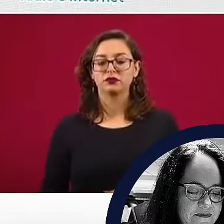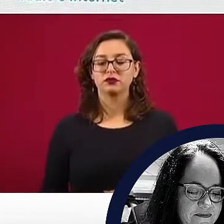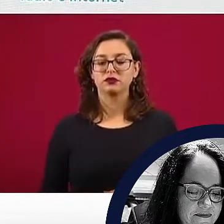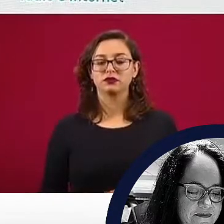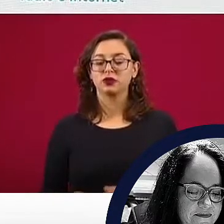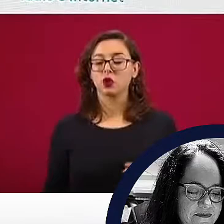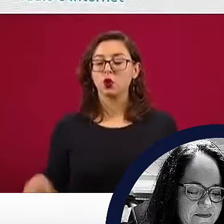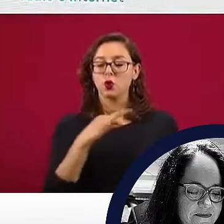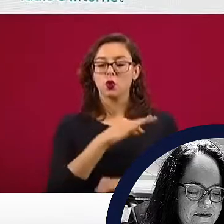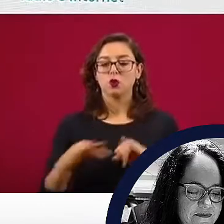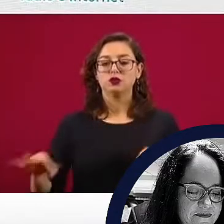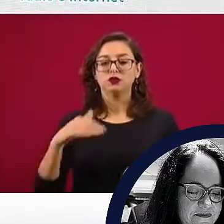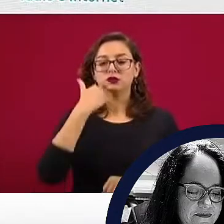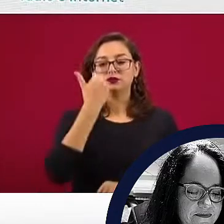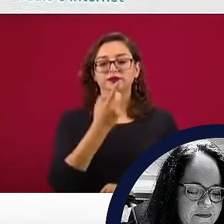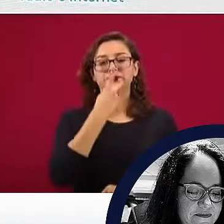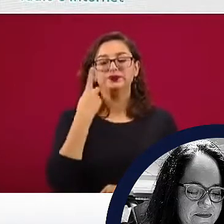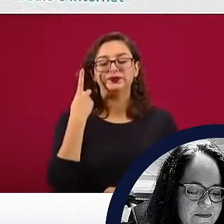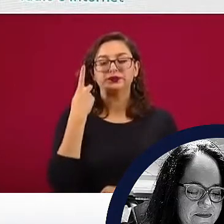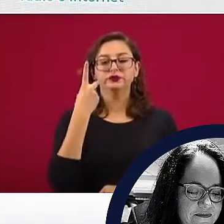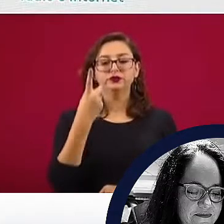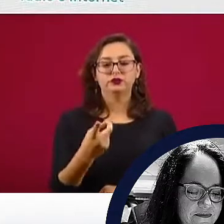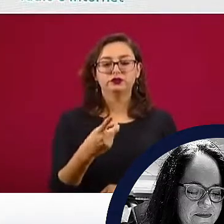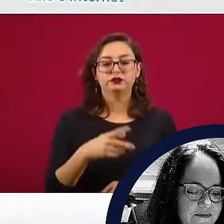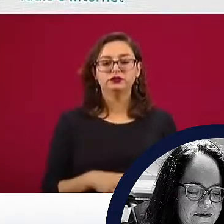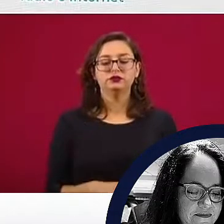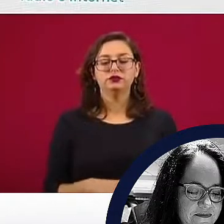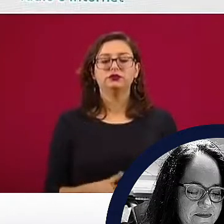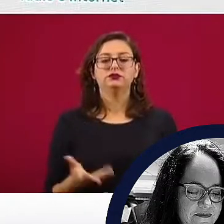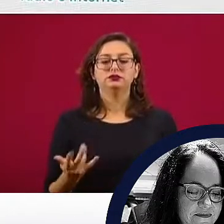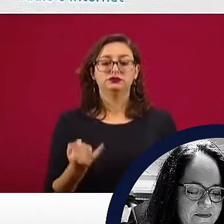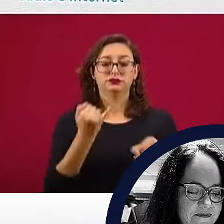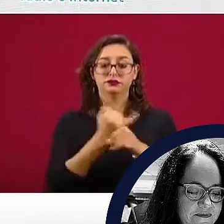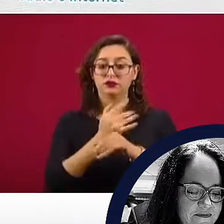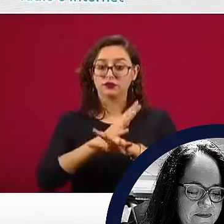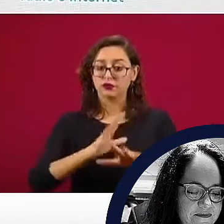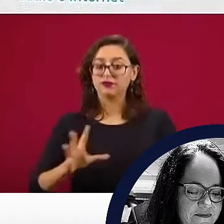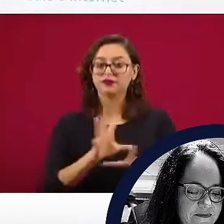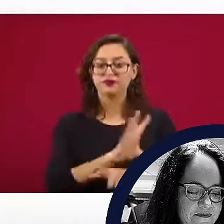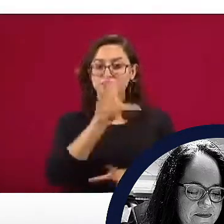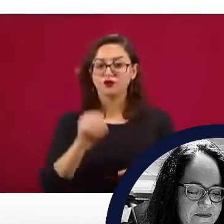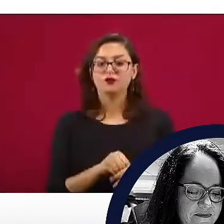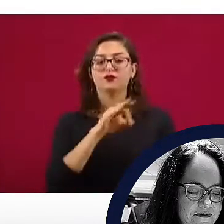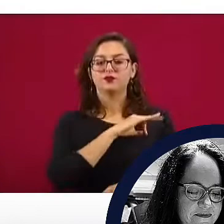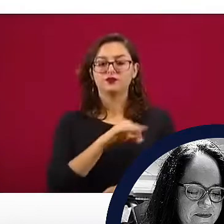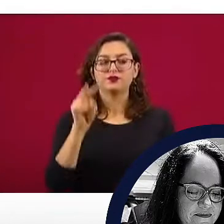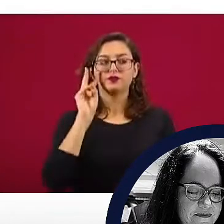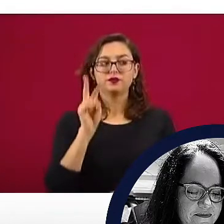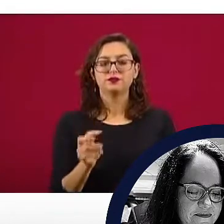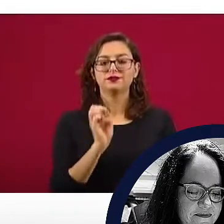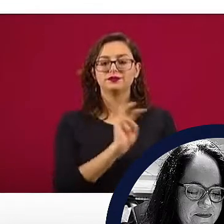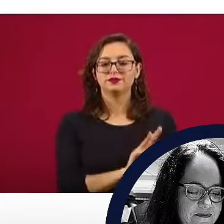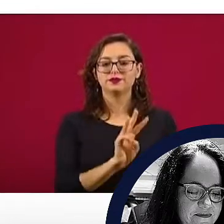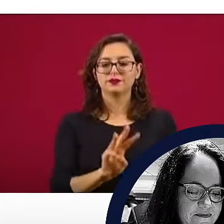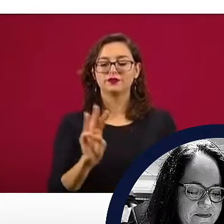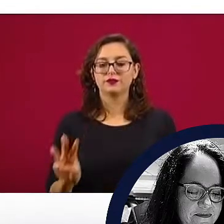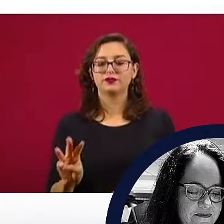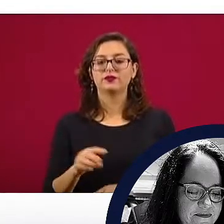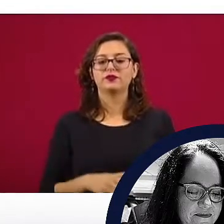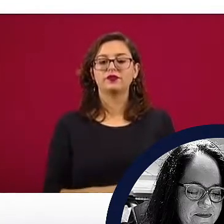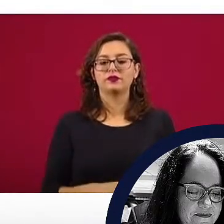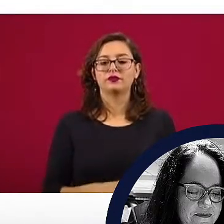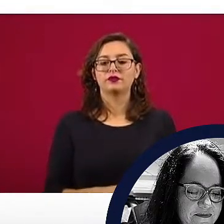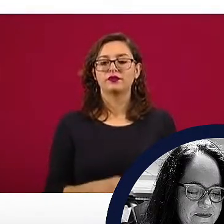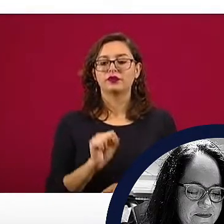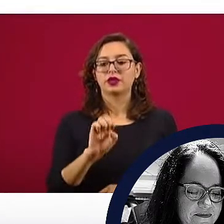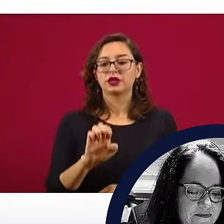lado, también cuídense un poco, ¿no? O sea, si esto resulta ser demasiado pesado, pues también hay muchos aprendizajes que se